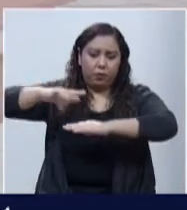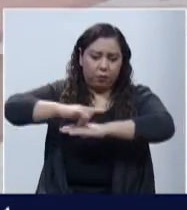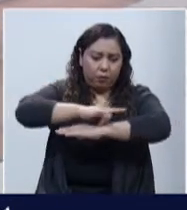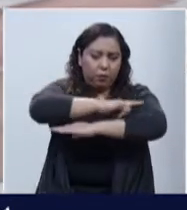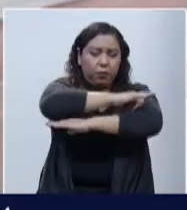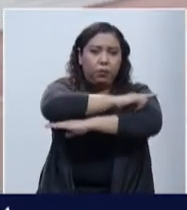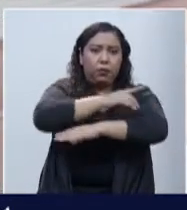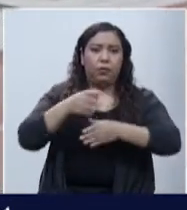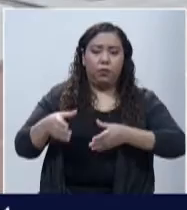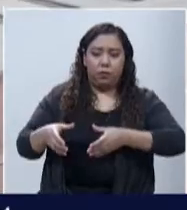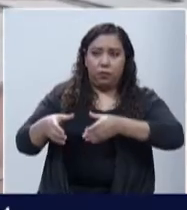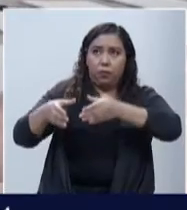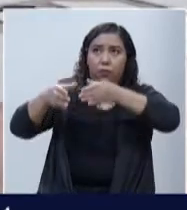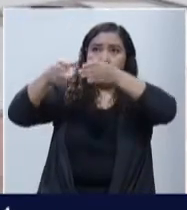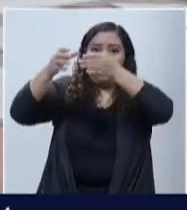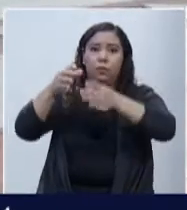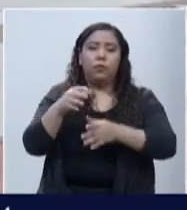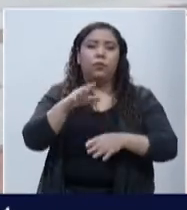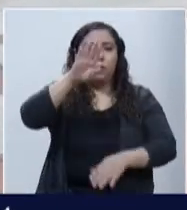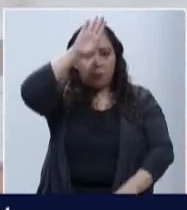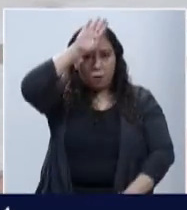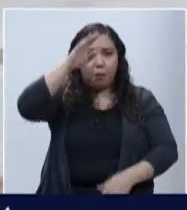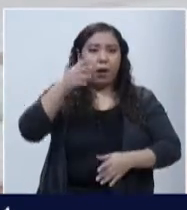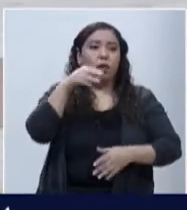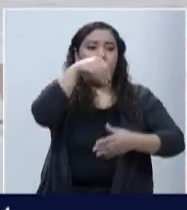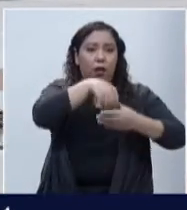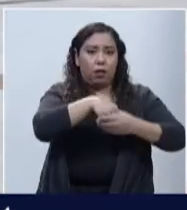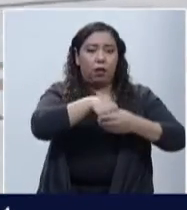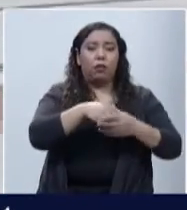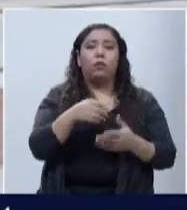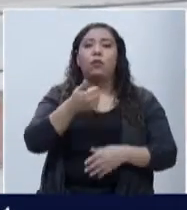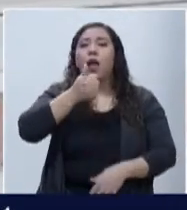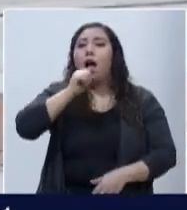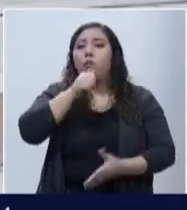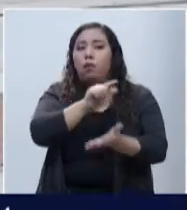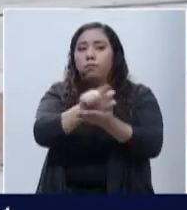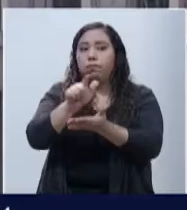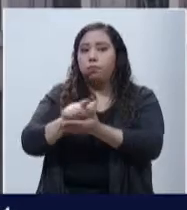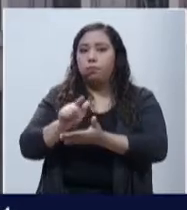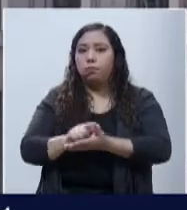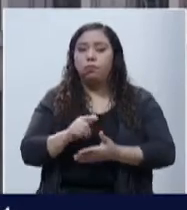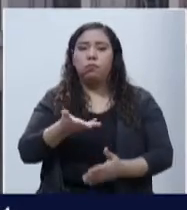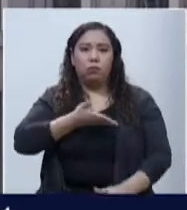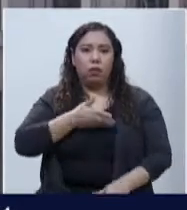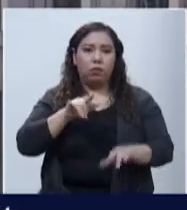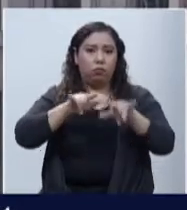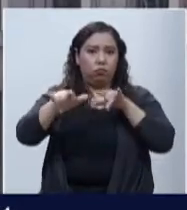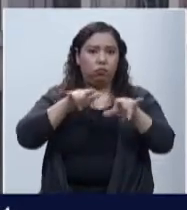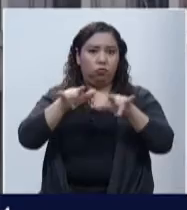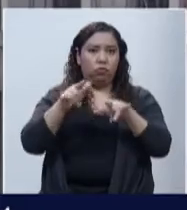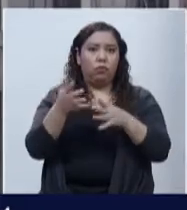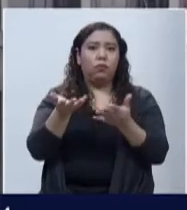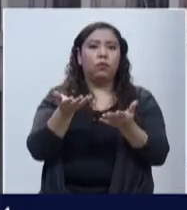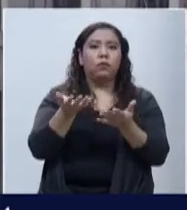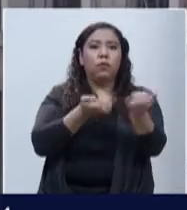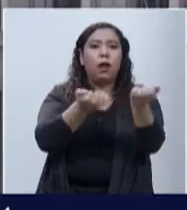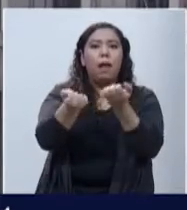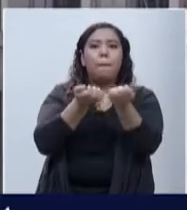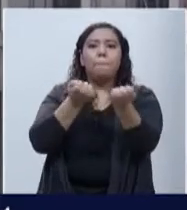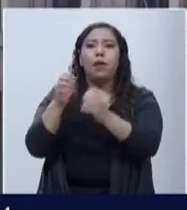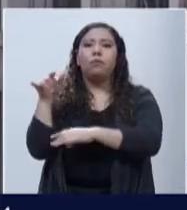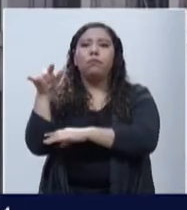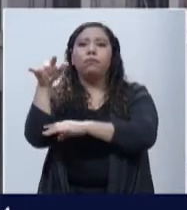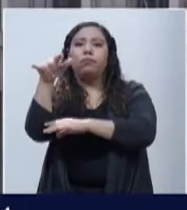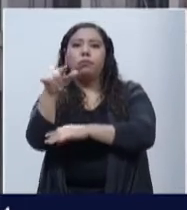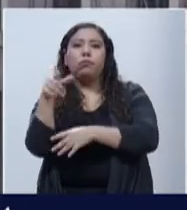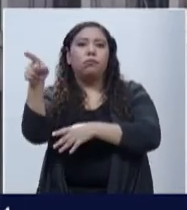planta de tratamiento de agua entre otros ya existen aerolíneas comerciales para iniciar con las operaciones y otras están